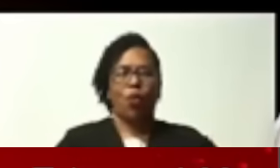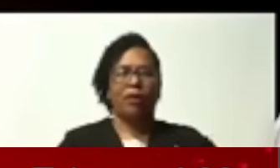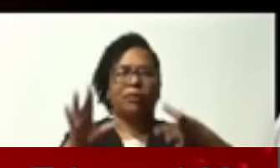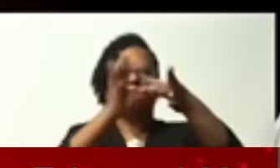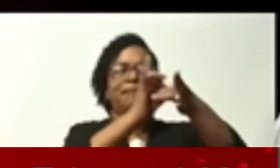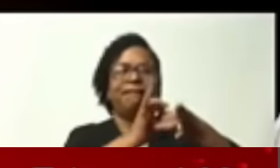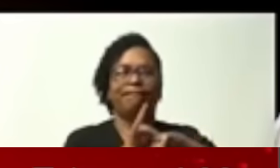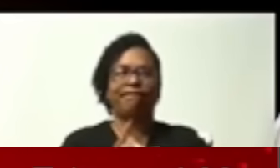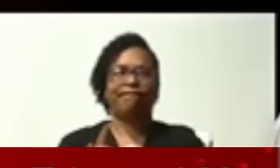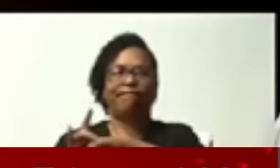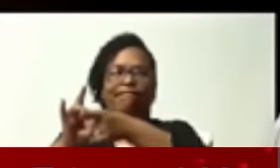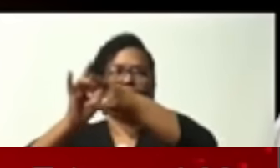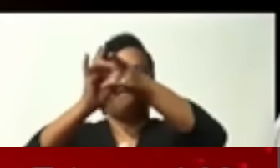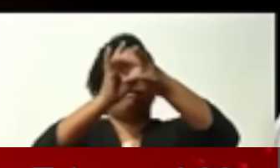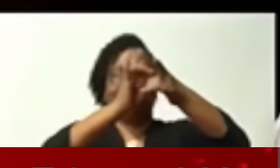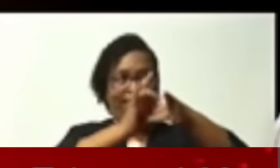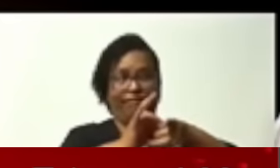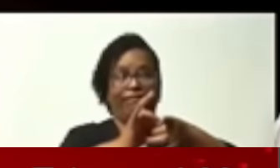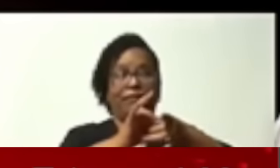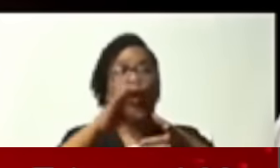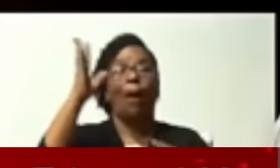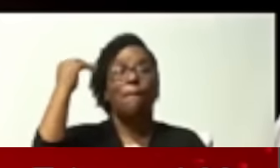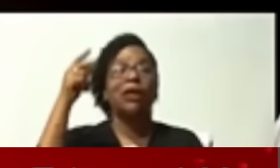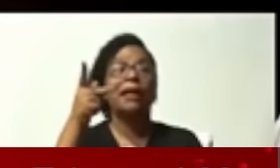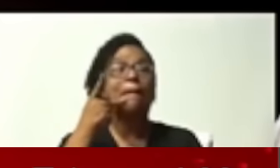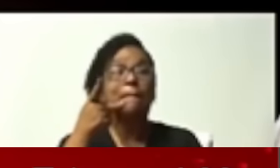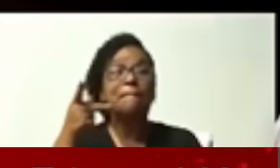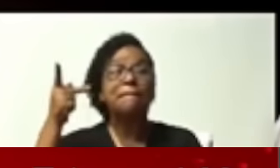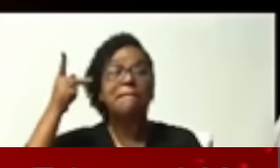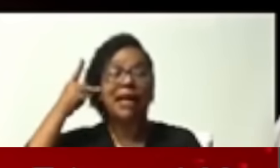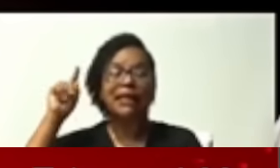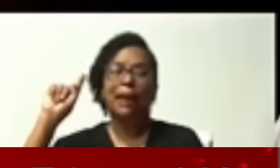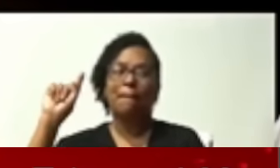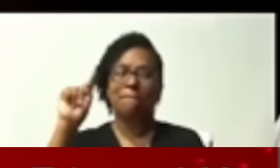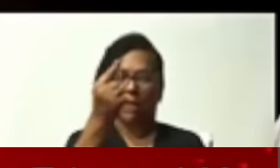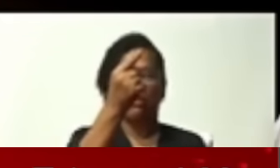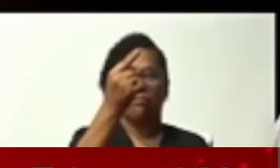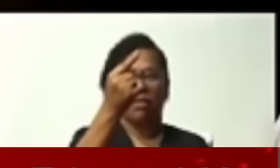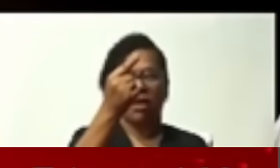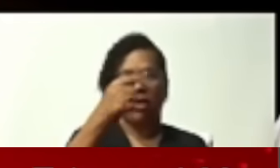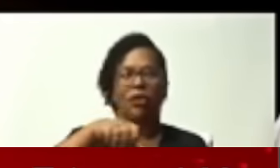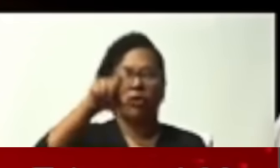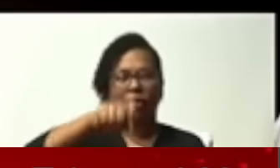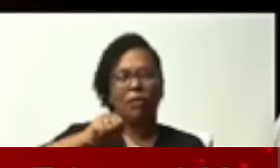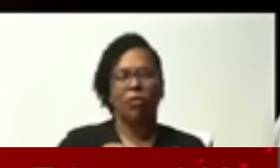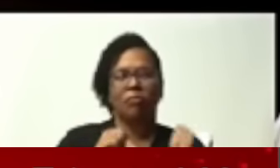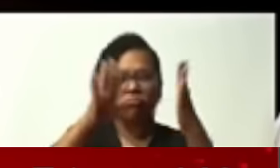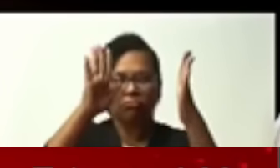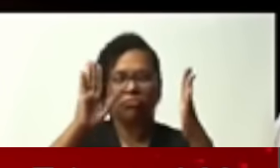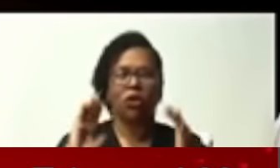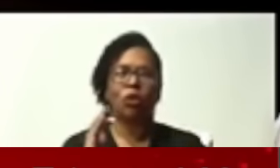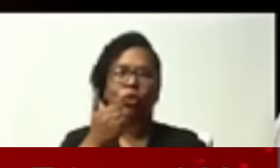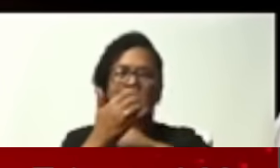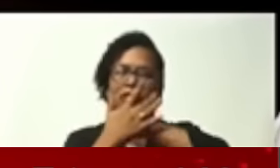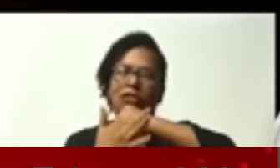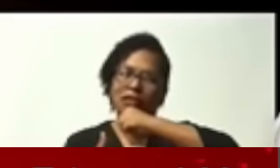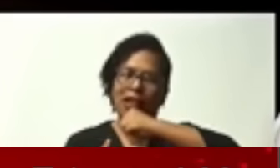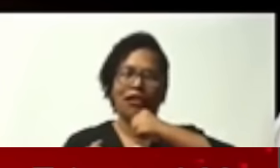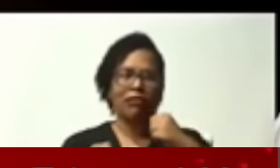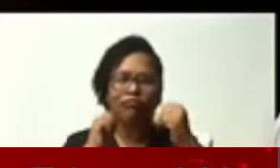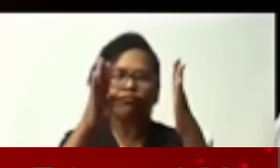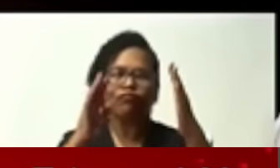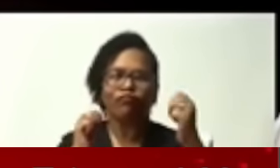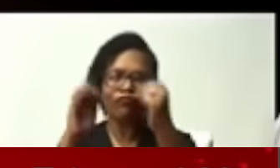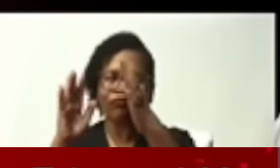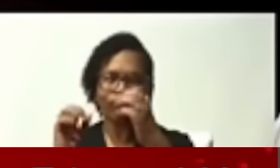debemos entender que la patria está primero, que debemos defenderla hasta con nuestra sangre si fuese necesario, y que bajo ninguna circunstancia